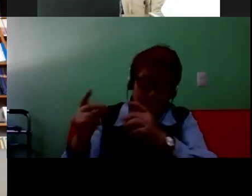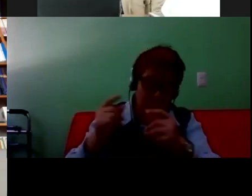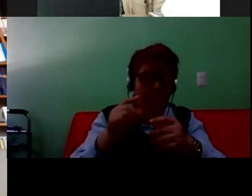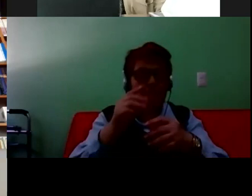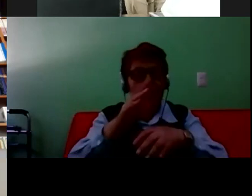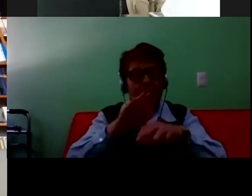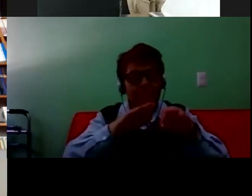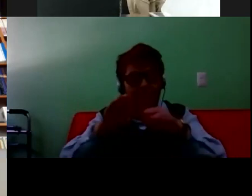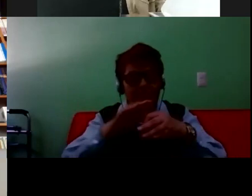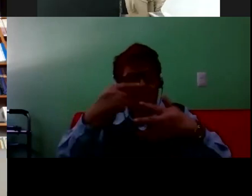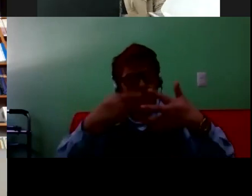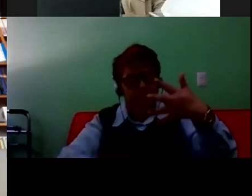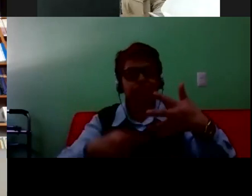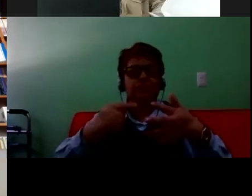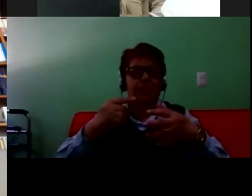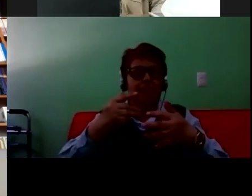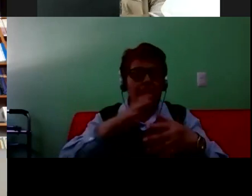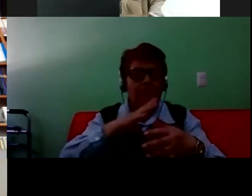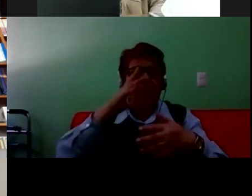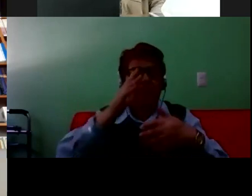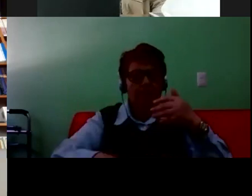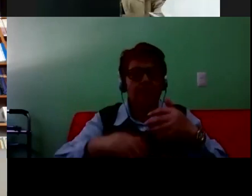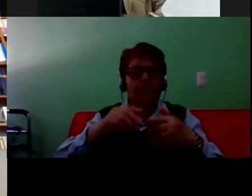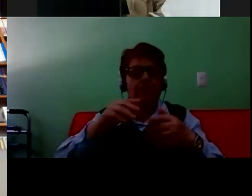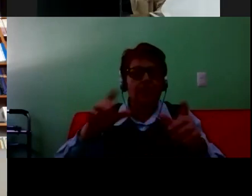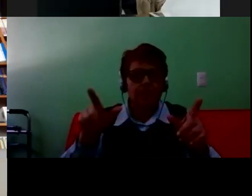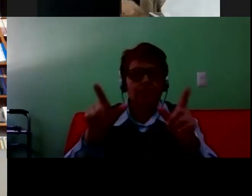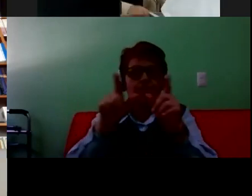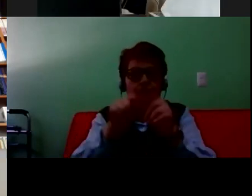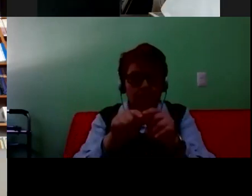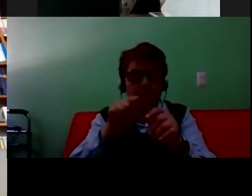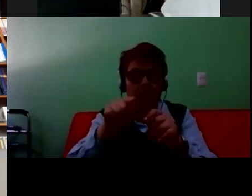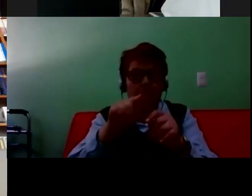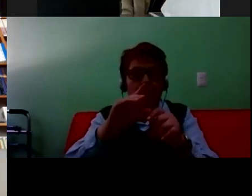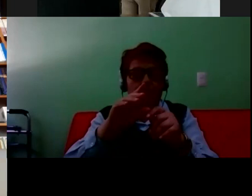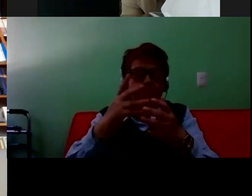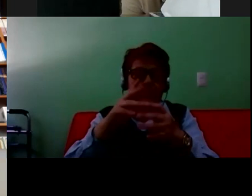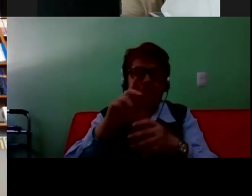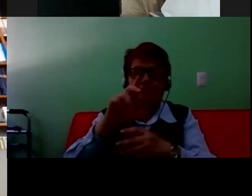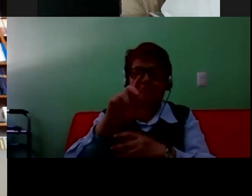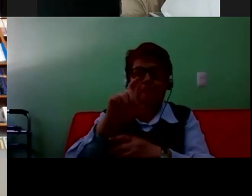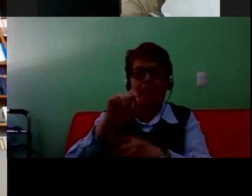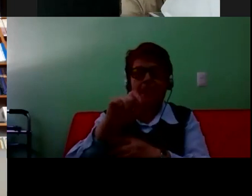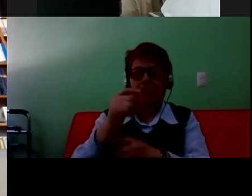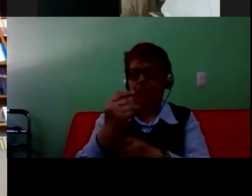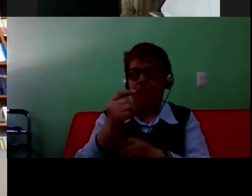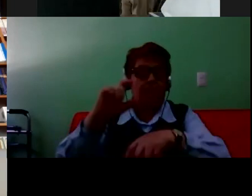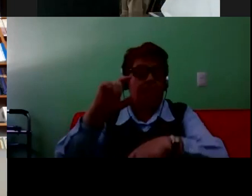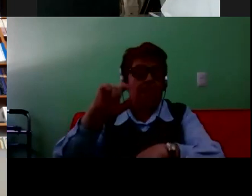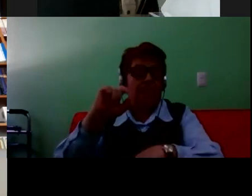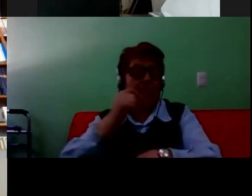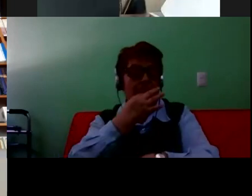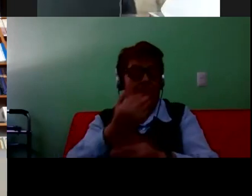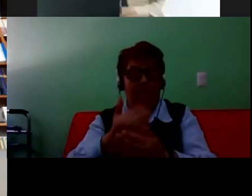nuestros trabajos, pues tenemos que concluir por lo menos 20 minutos antes de que